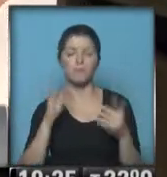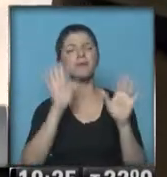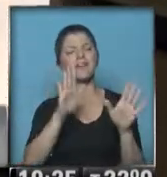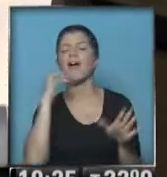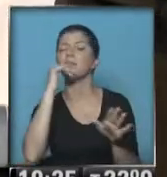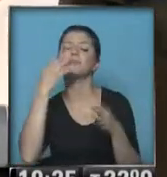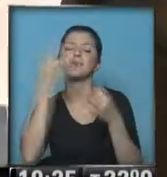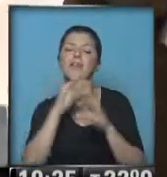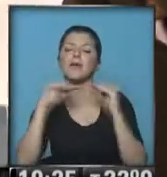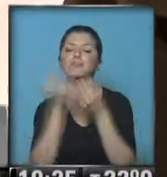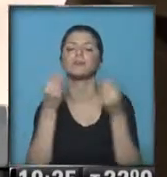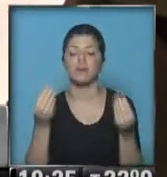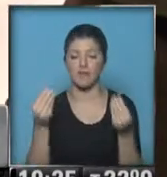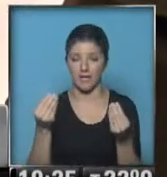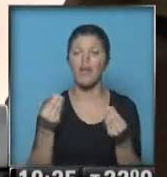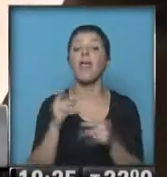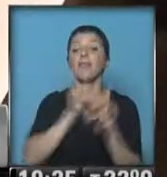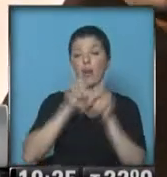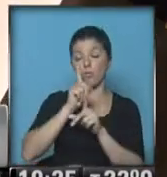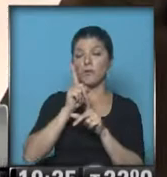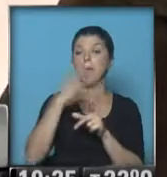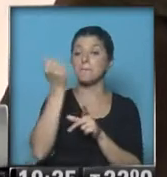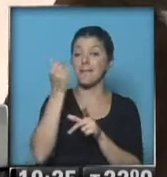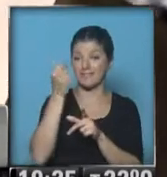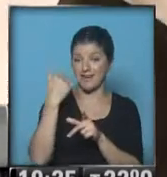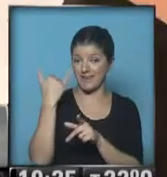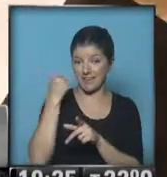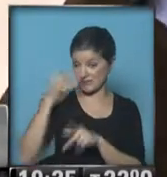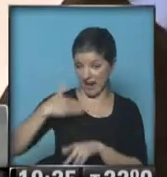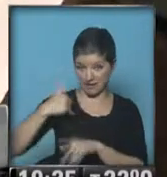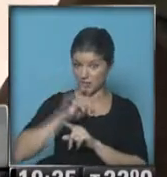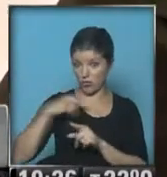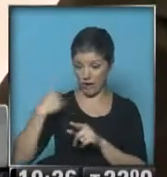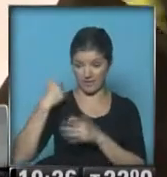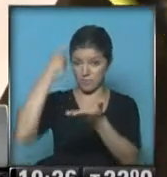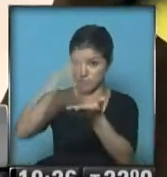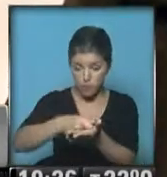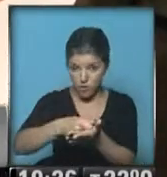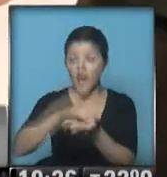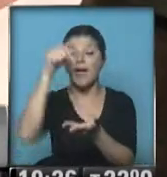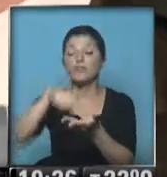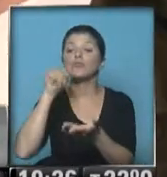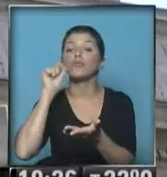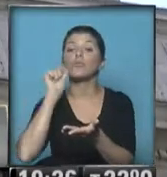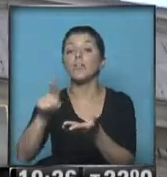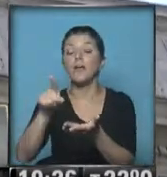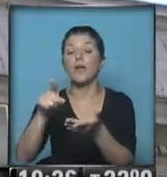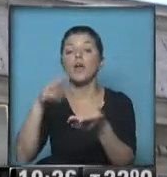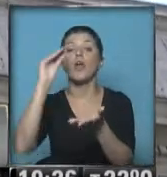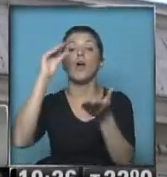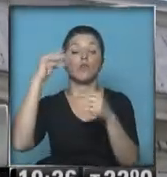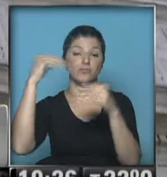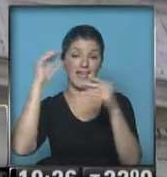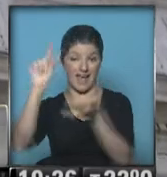en definitiva es de bloquear fondos que ya no son propiedad de Argentina. Para Argentina pagados, son propiedad de los acreedores.